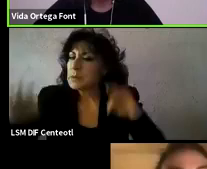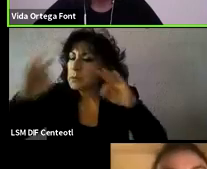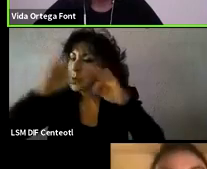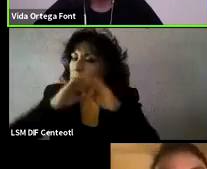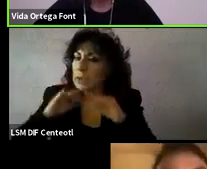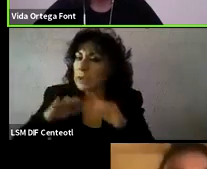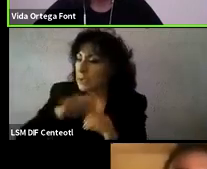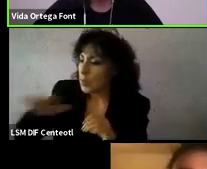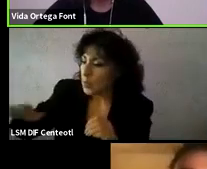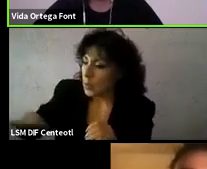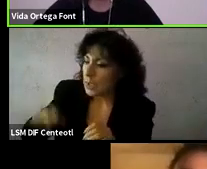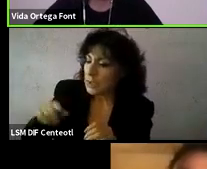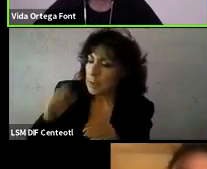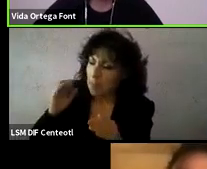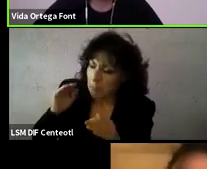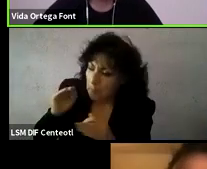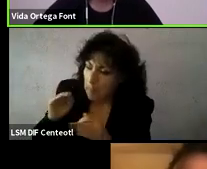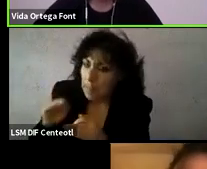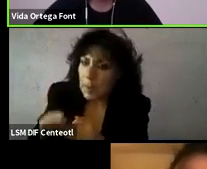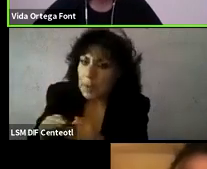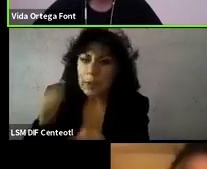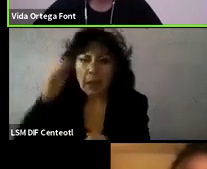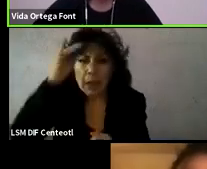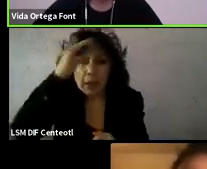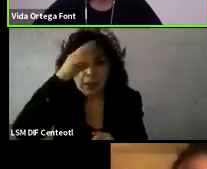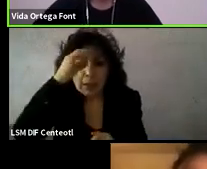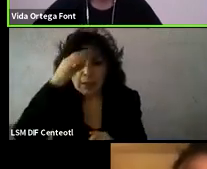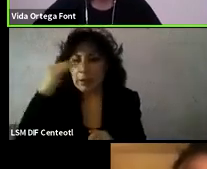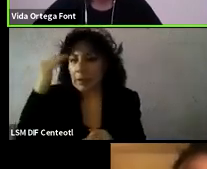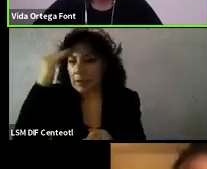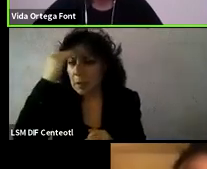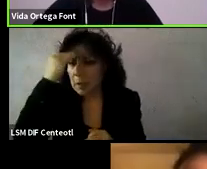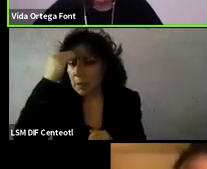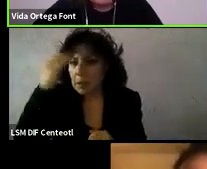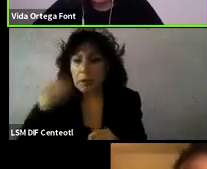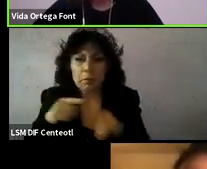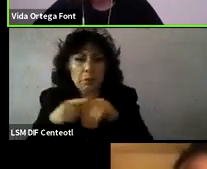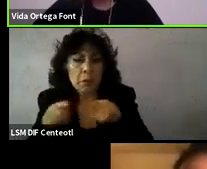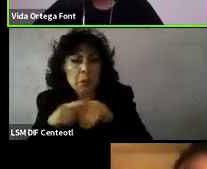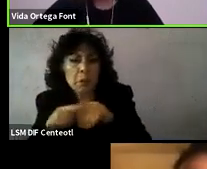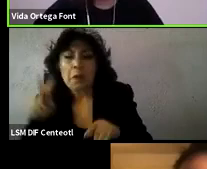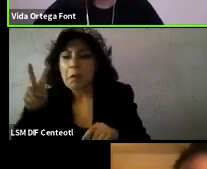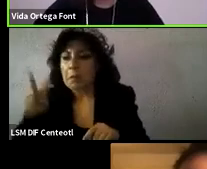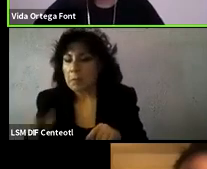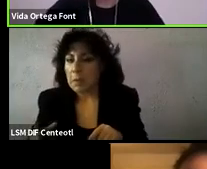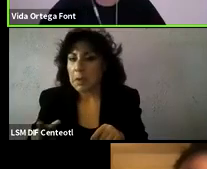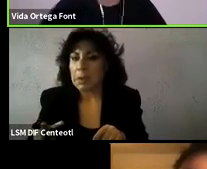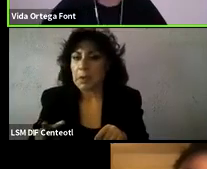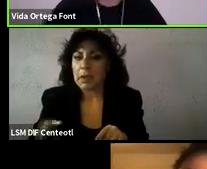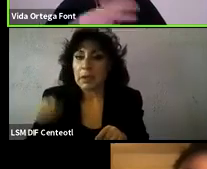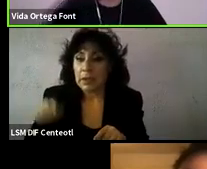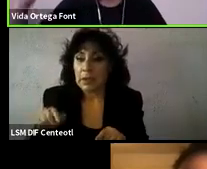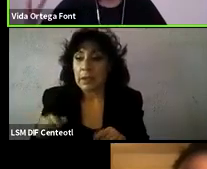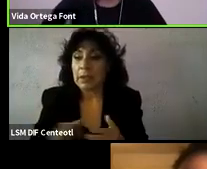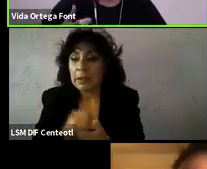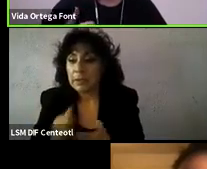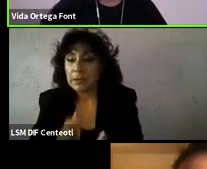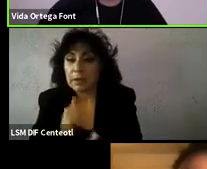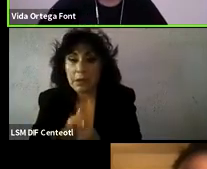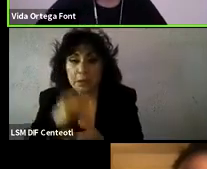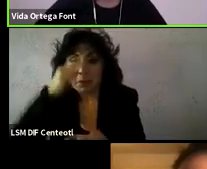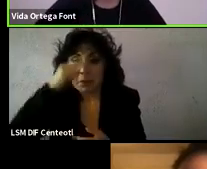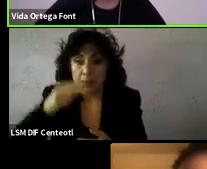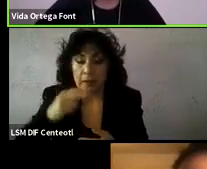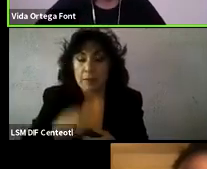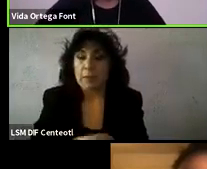a aprender colectivamente sobre las diversas realidades que confluyen en nuestra ciudad en específico, pero sí en todo